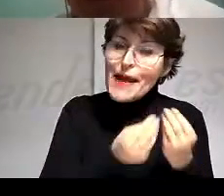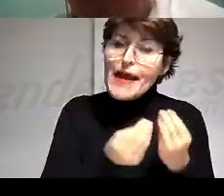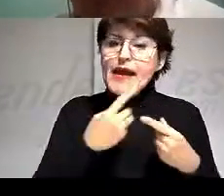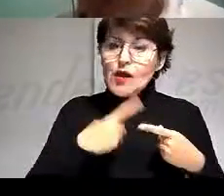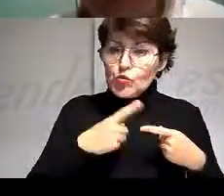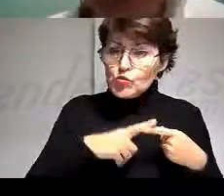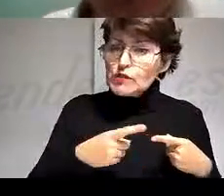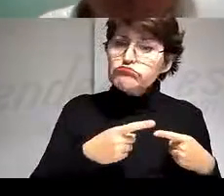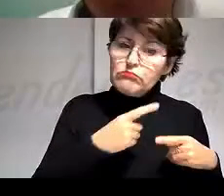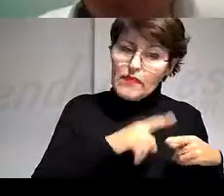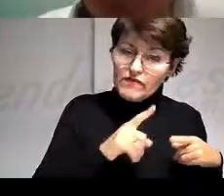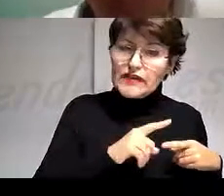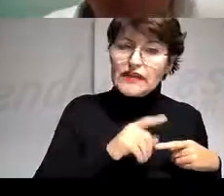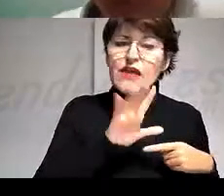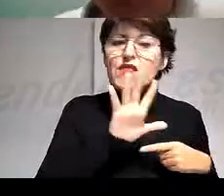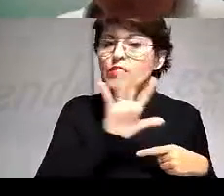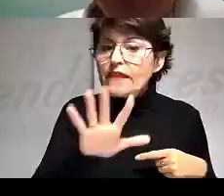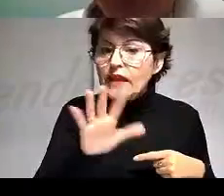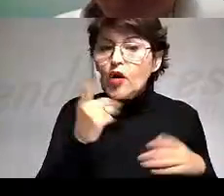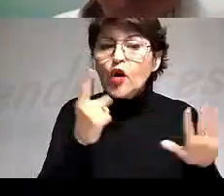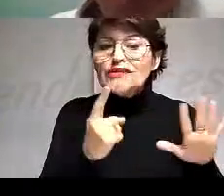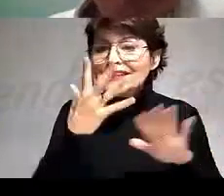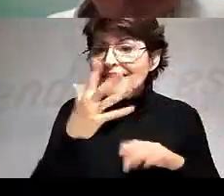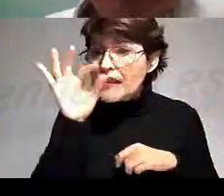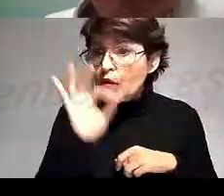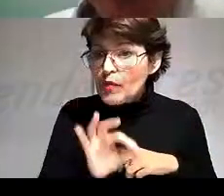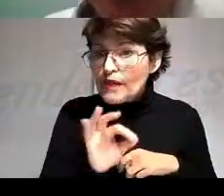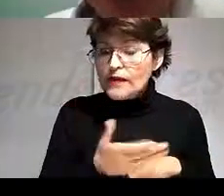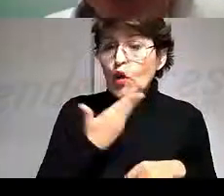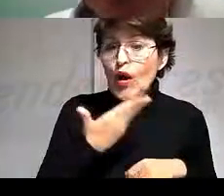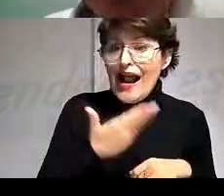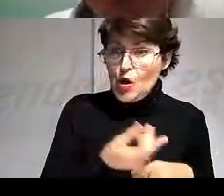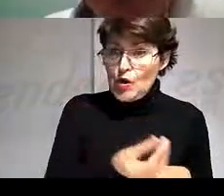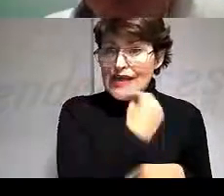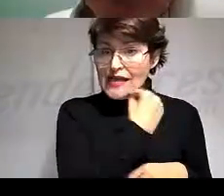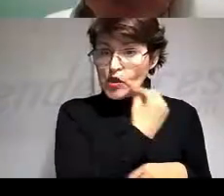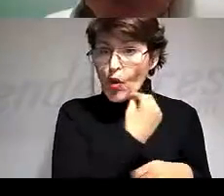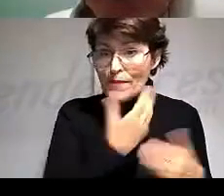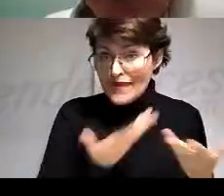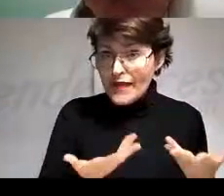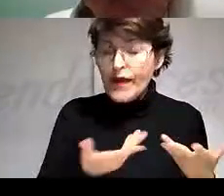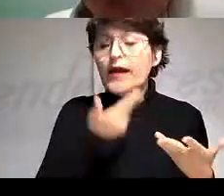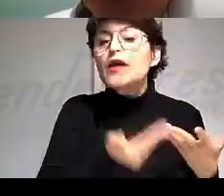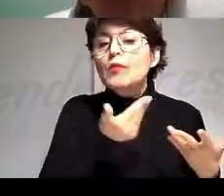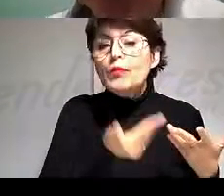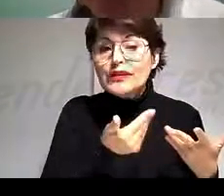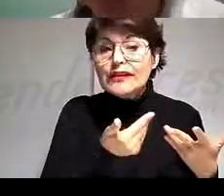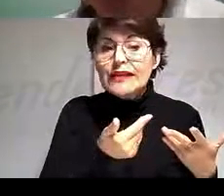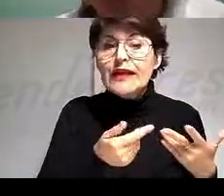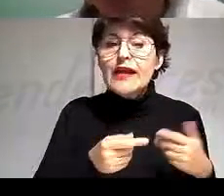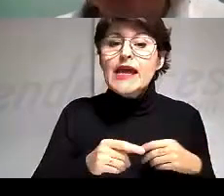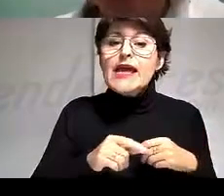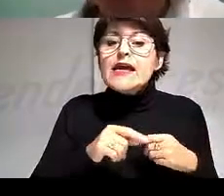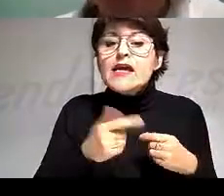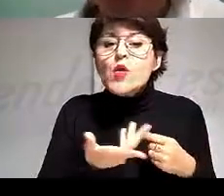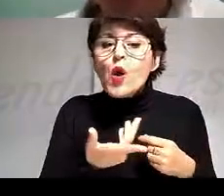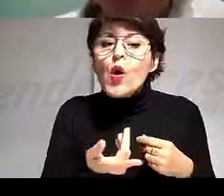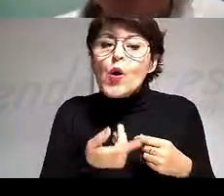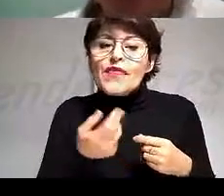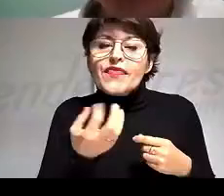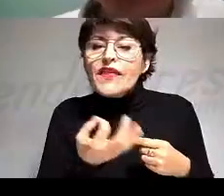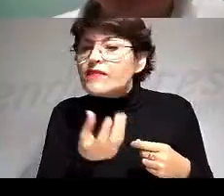de ser un 55-65% del total de calorías. Y luego vamos a tener en cuenta que estos hidratos de carbono fundamentalmente han de